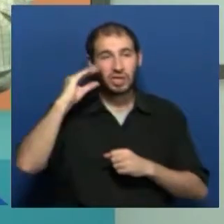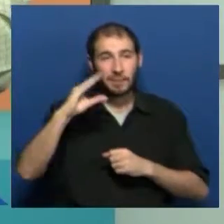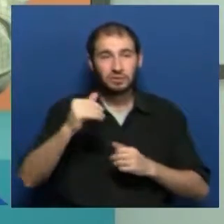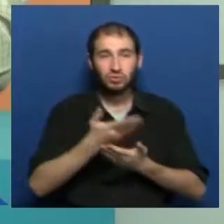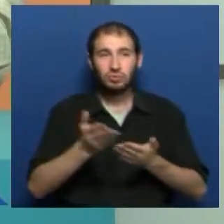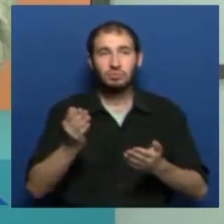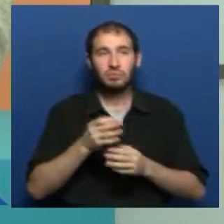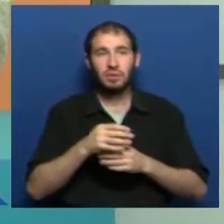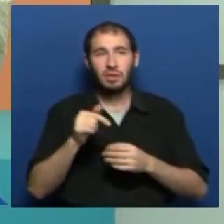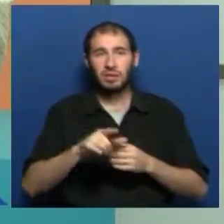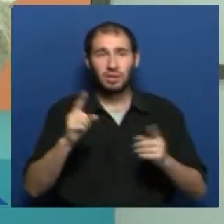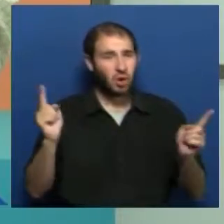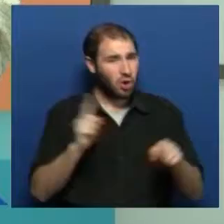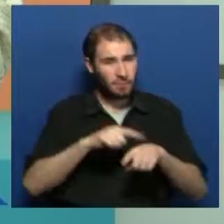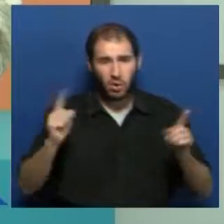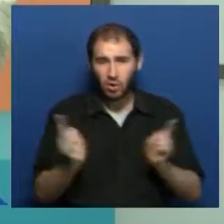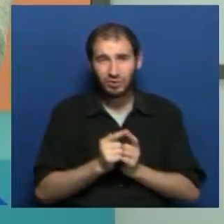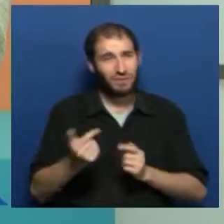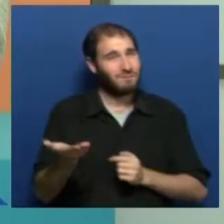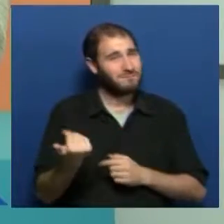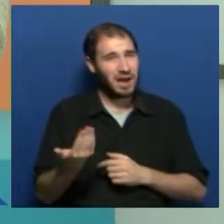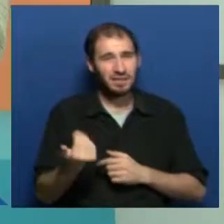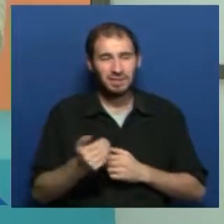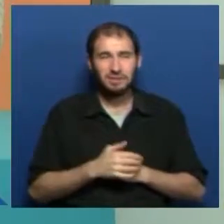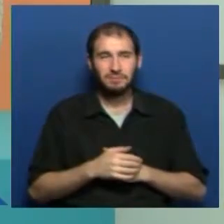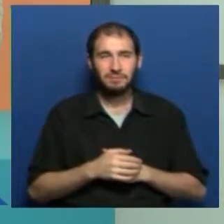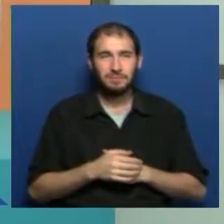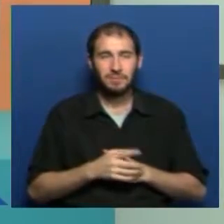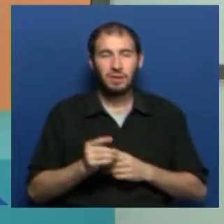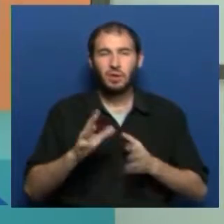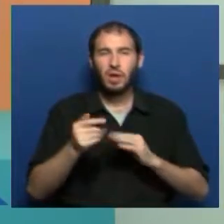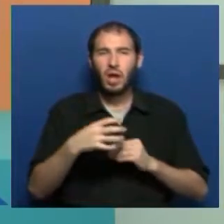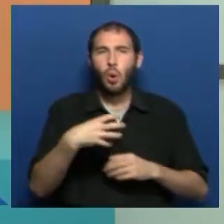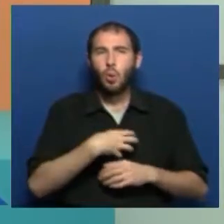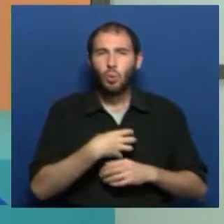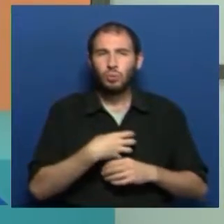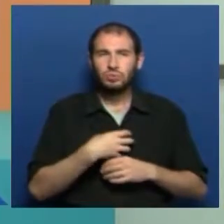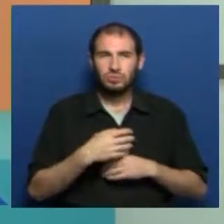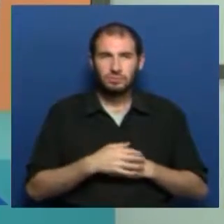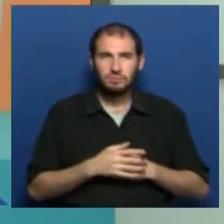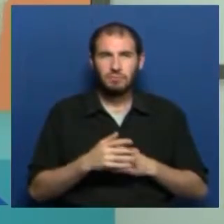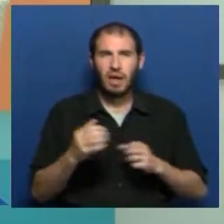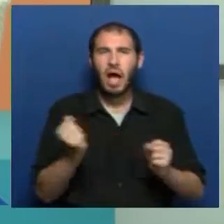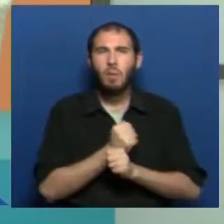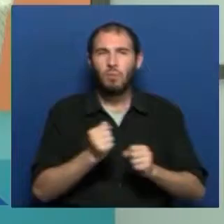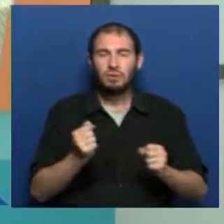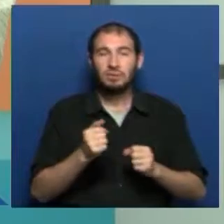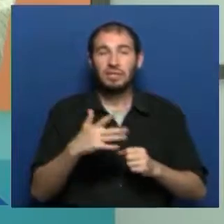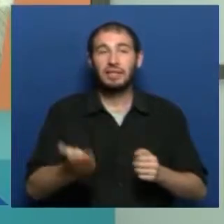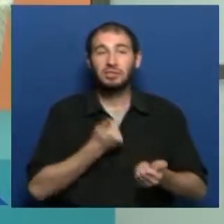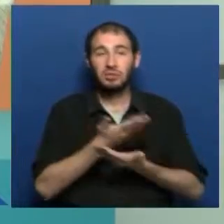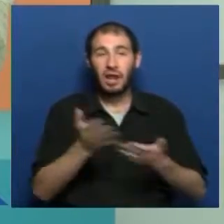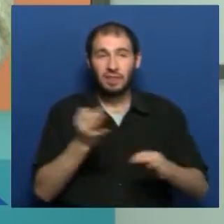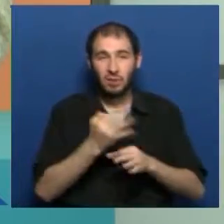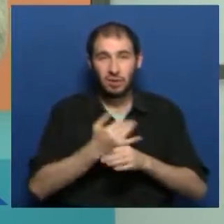capacitación diseñados son muy cortos, no alcanzan. Claro. Si hemos pensado en un curso que ya tiene aprobación por parte de la Dirección